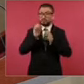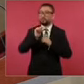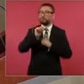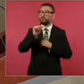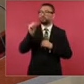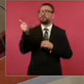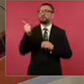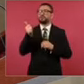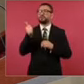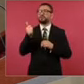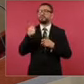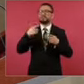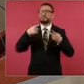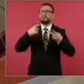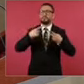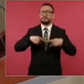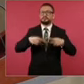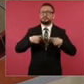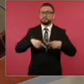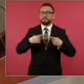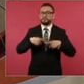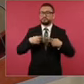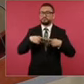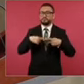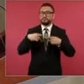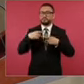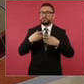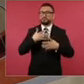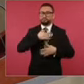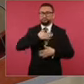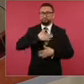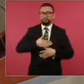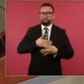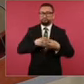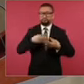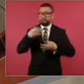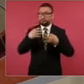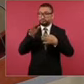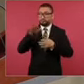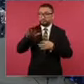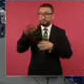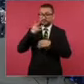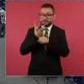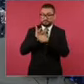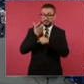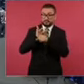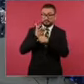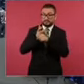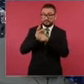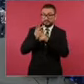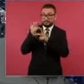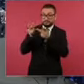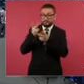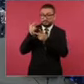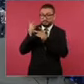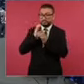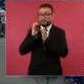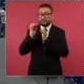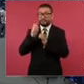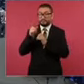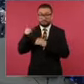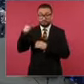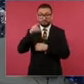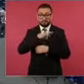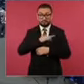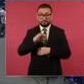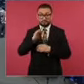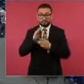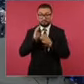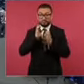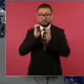funcionarios del Departamento de Justicia de Estados Unidos o del Departamento de Estado?